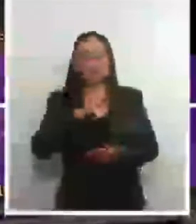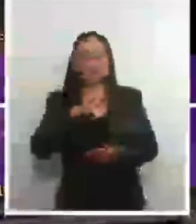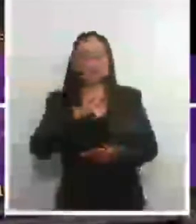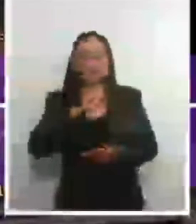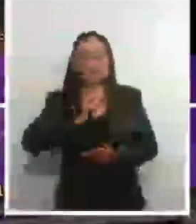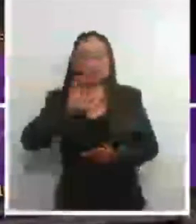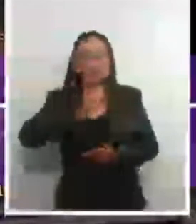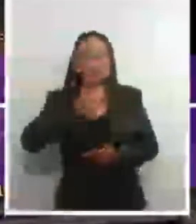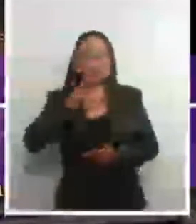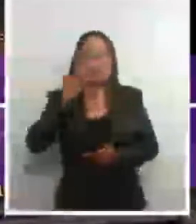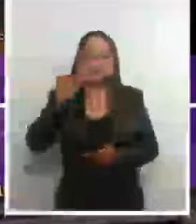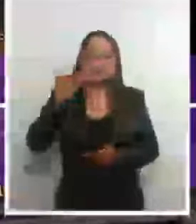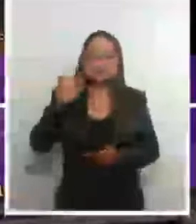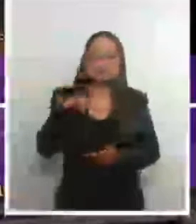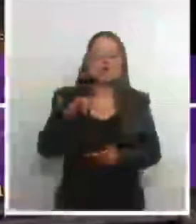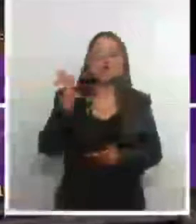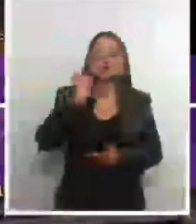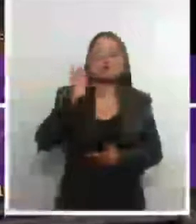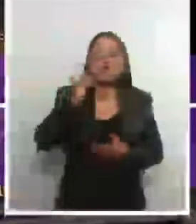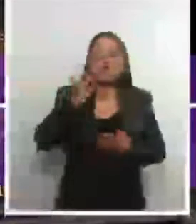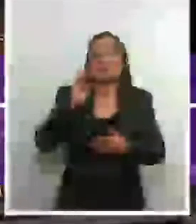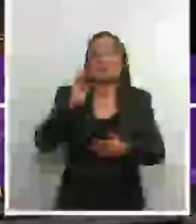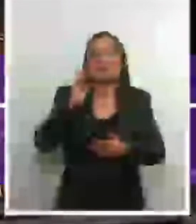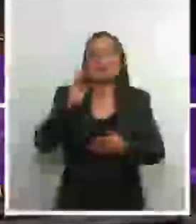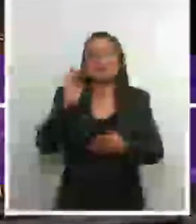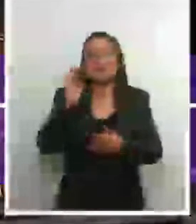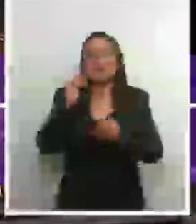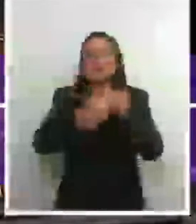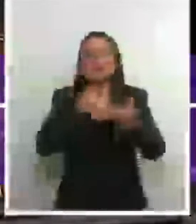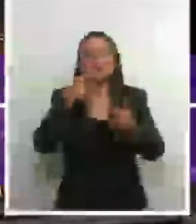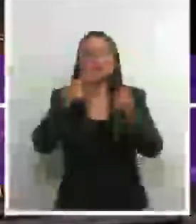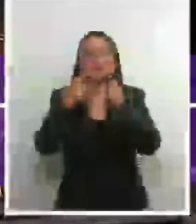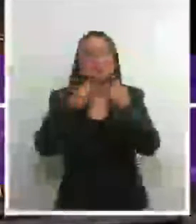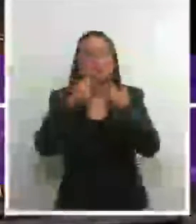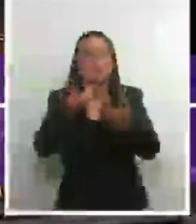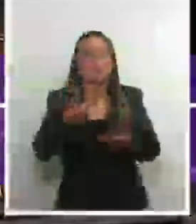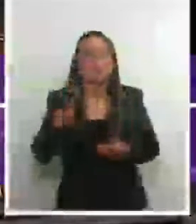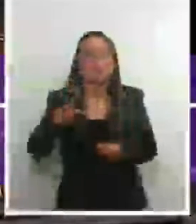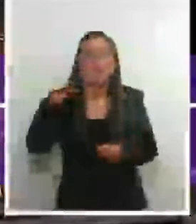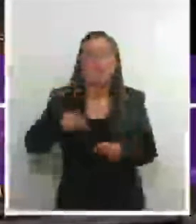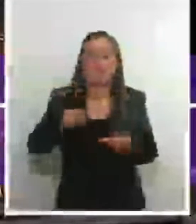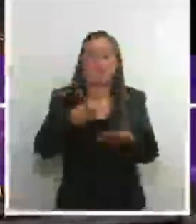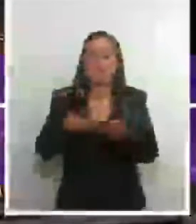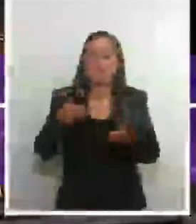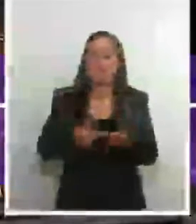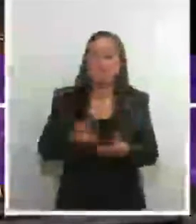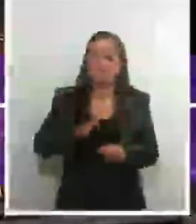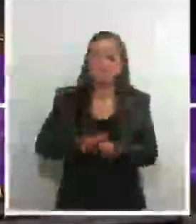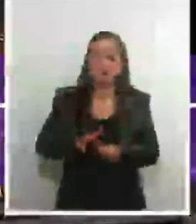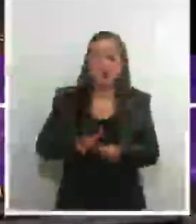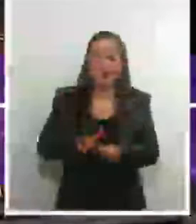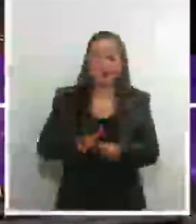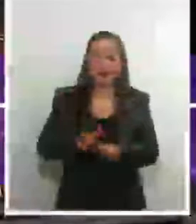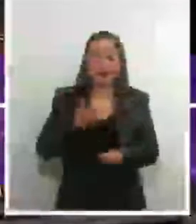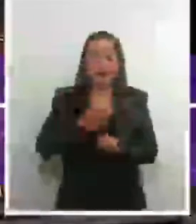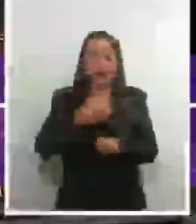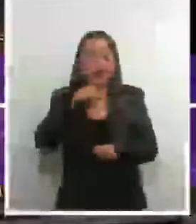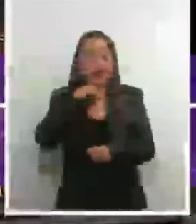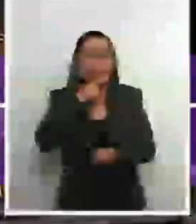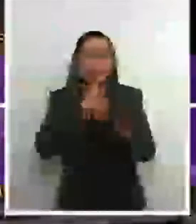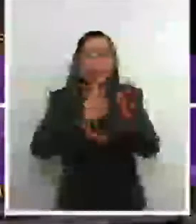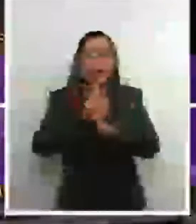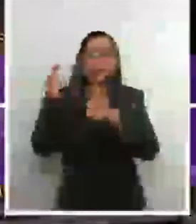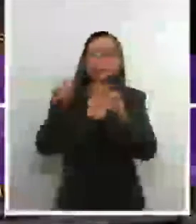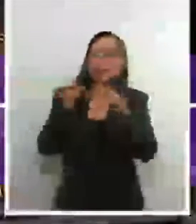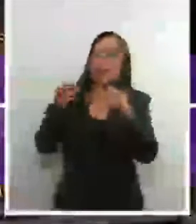porque quiero pensar que por lo menos lo vamos a discutir. Por lo que está de por medio aquí no es que nos vayamos pronto a casa, todos